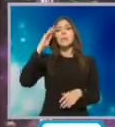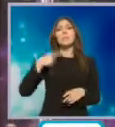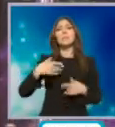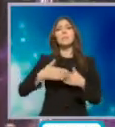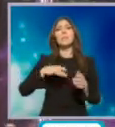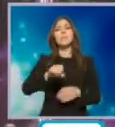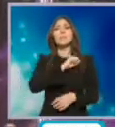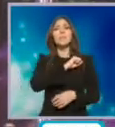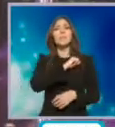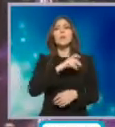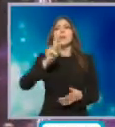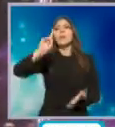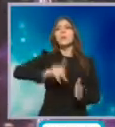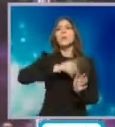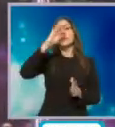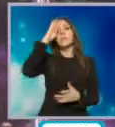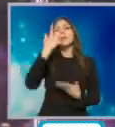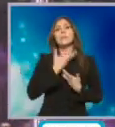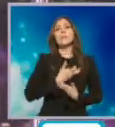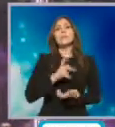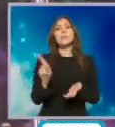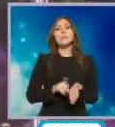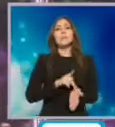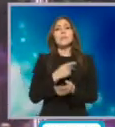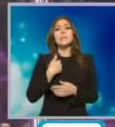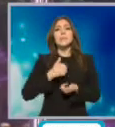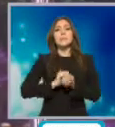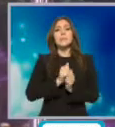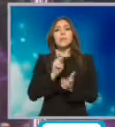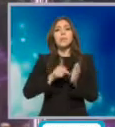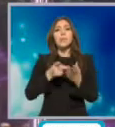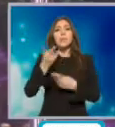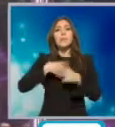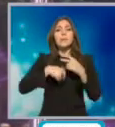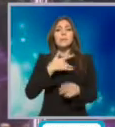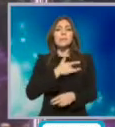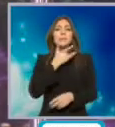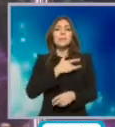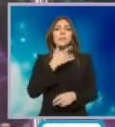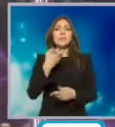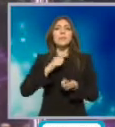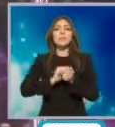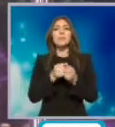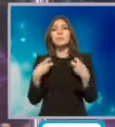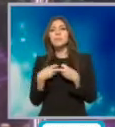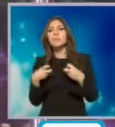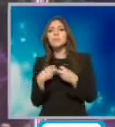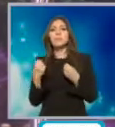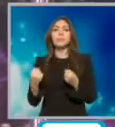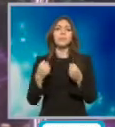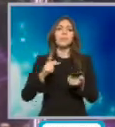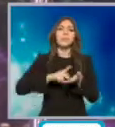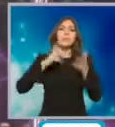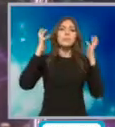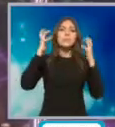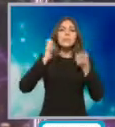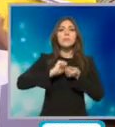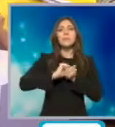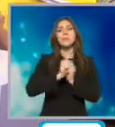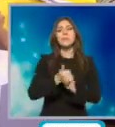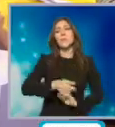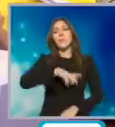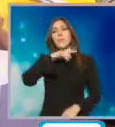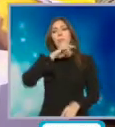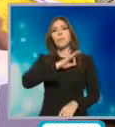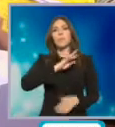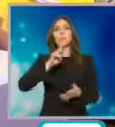malinterpretar y pensar que nuevamente viene una crisis de este tipo y entonces viene toda la angustia y se puede desarrollar en realidad. ¿Hay edades